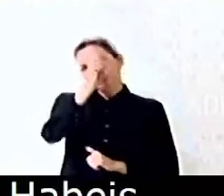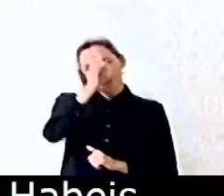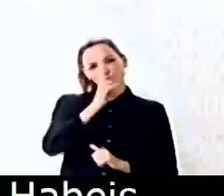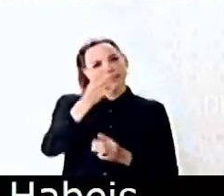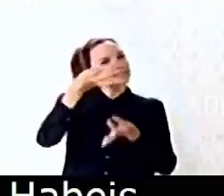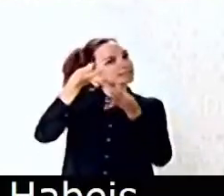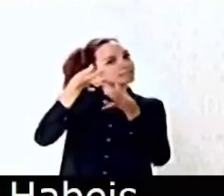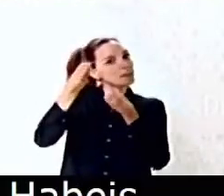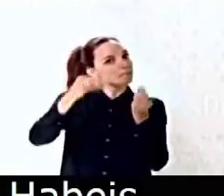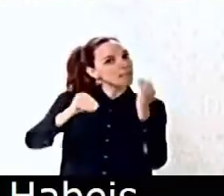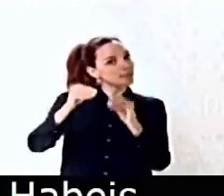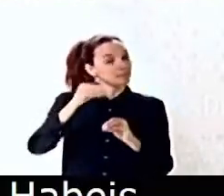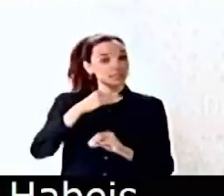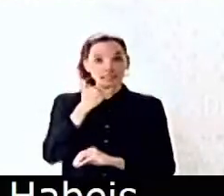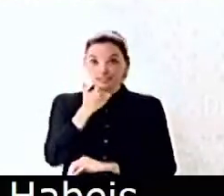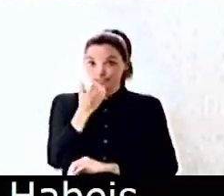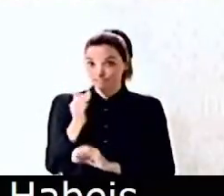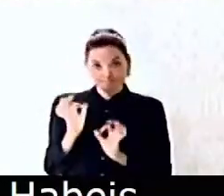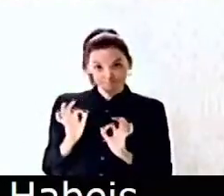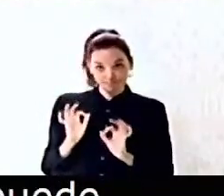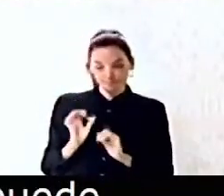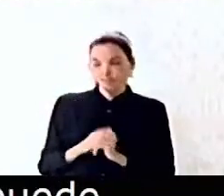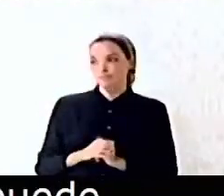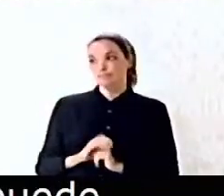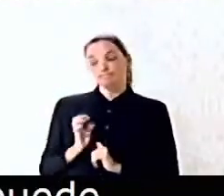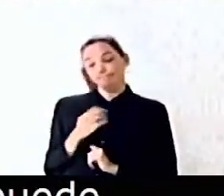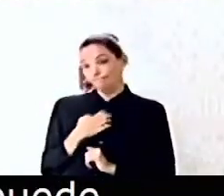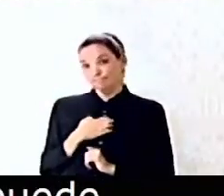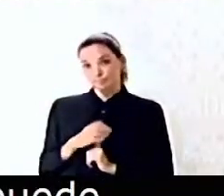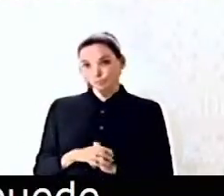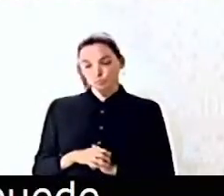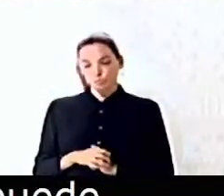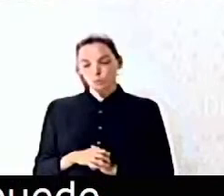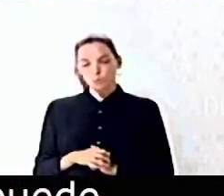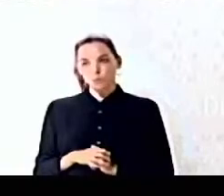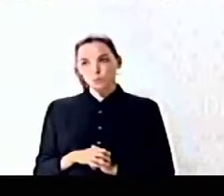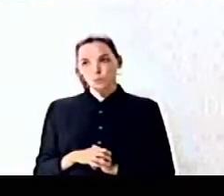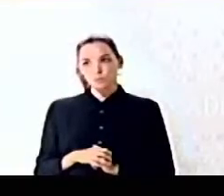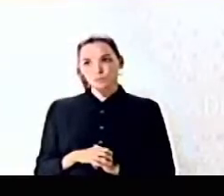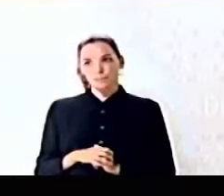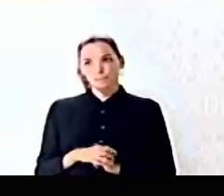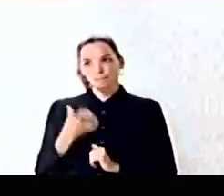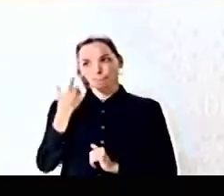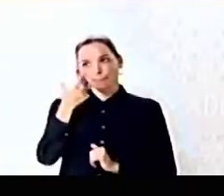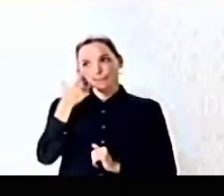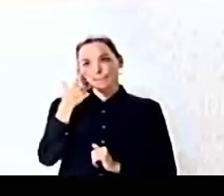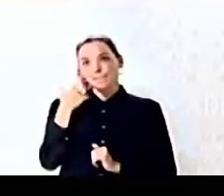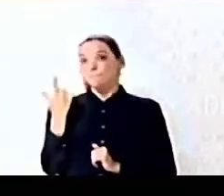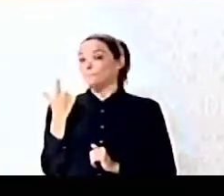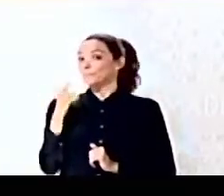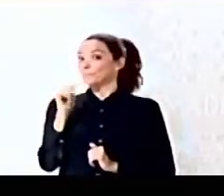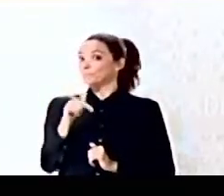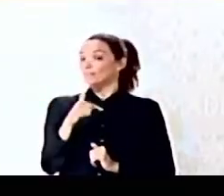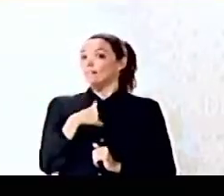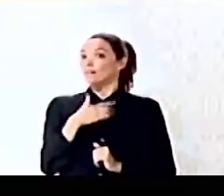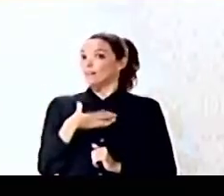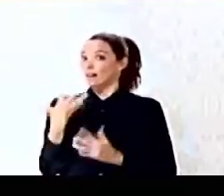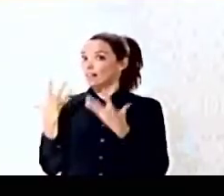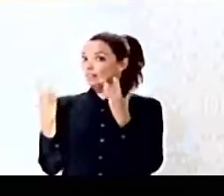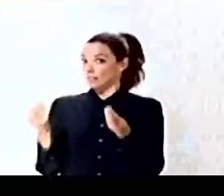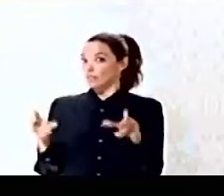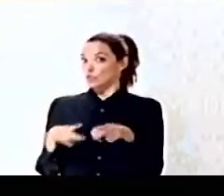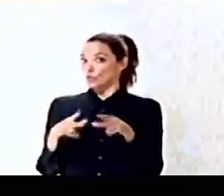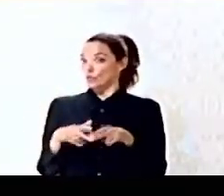concretar un poco más o todavía es que no se puede concretar. No se puede concretar. Vamos a ver. Lo que quiero que entienda la